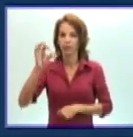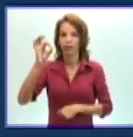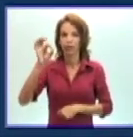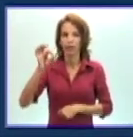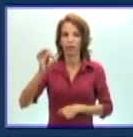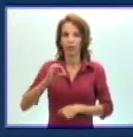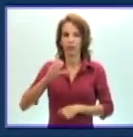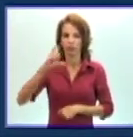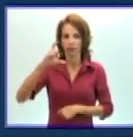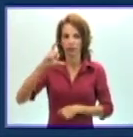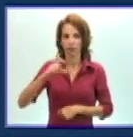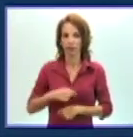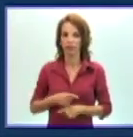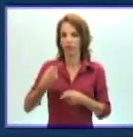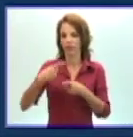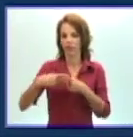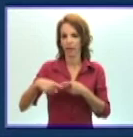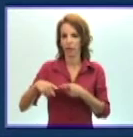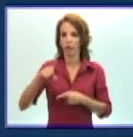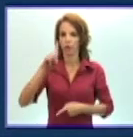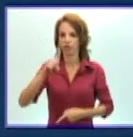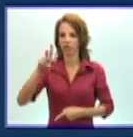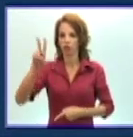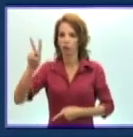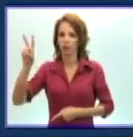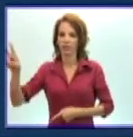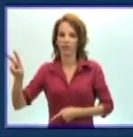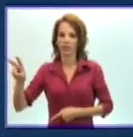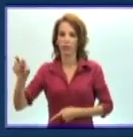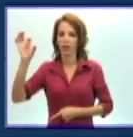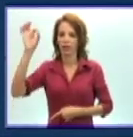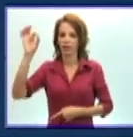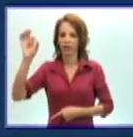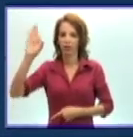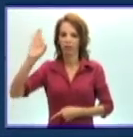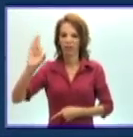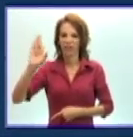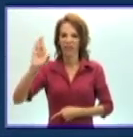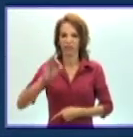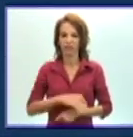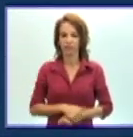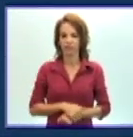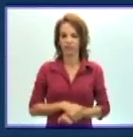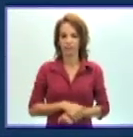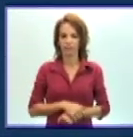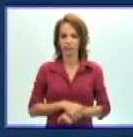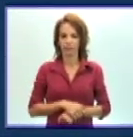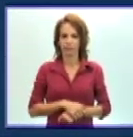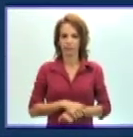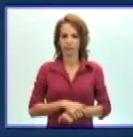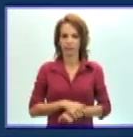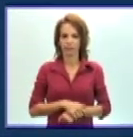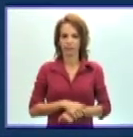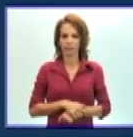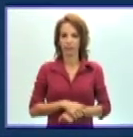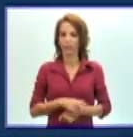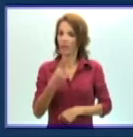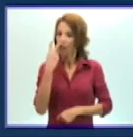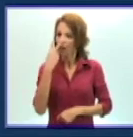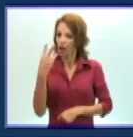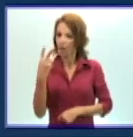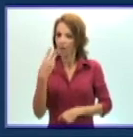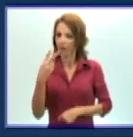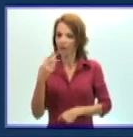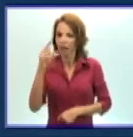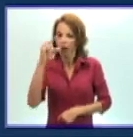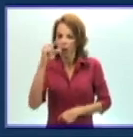otro 122 grados Fahrenheit. Vamos ahora a ver la menor